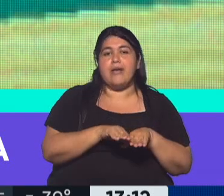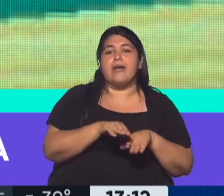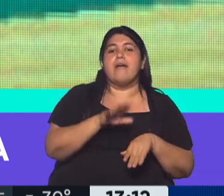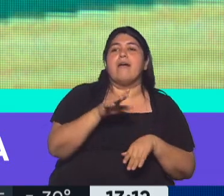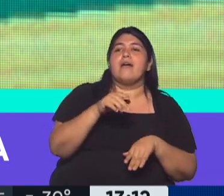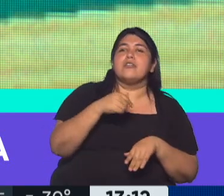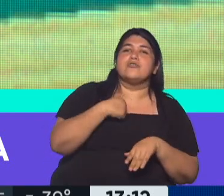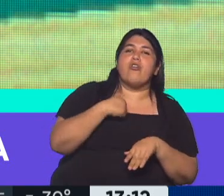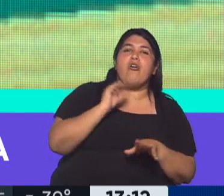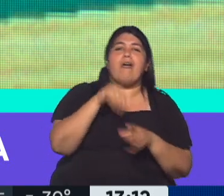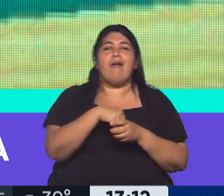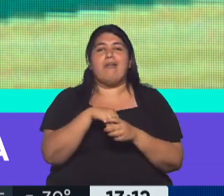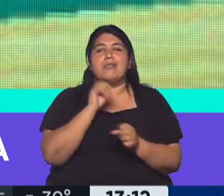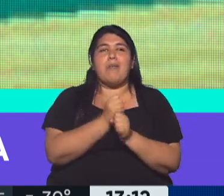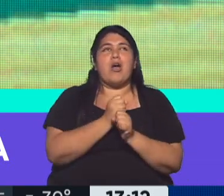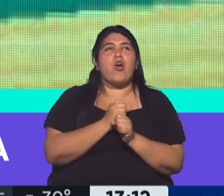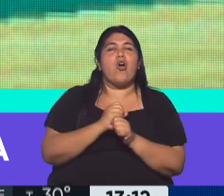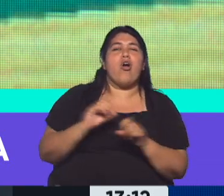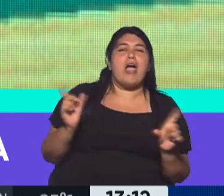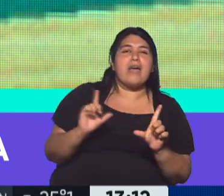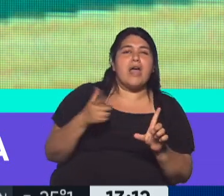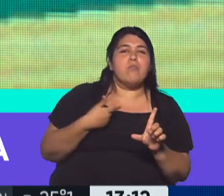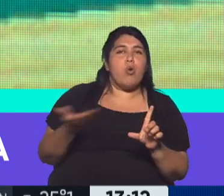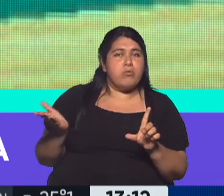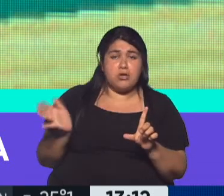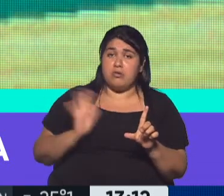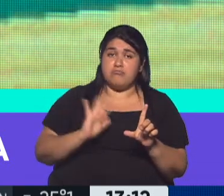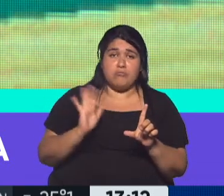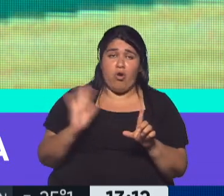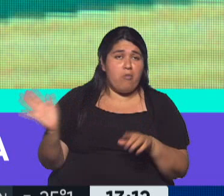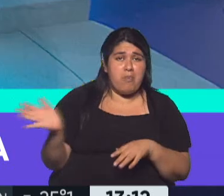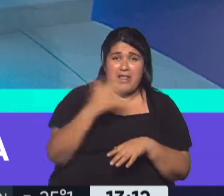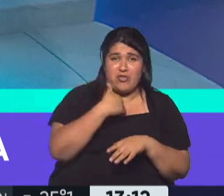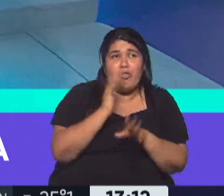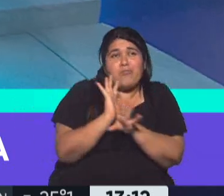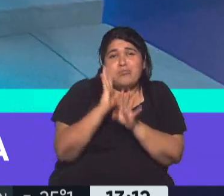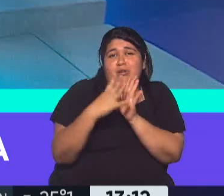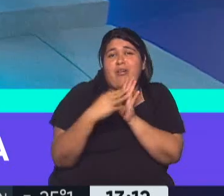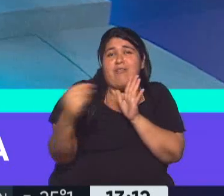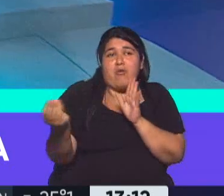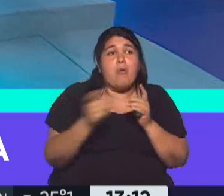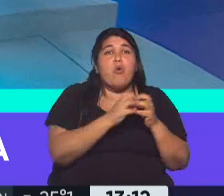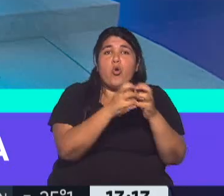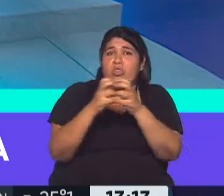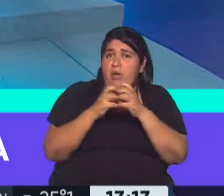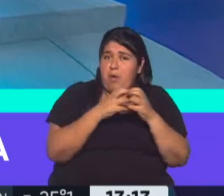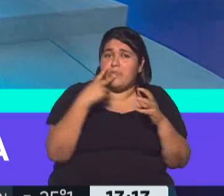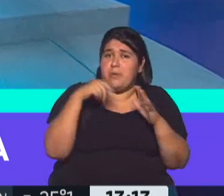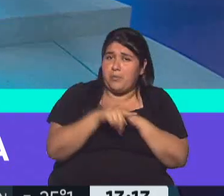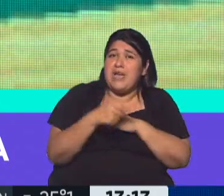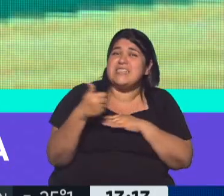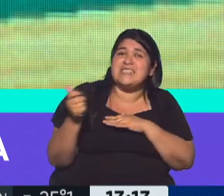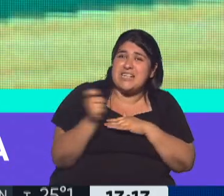ser audiencia de medios públicos. Digo, sirve para los medios de comunicación. Es muy interesante porque el debate fue muy profundo, 6 meses